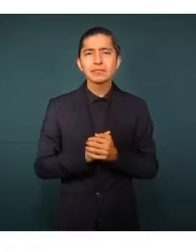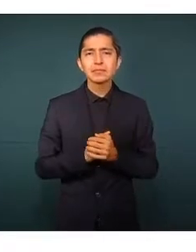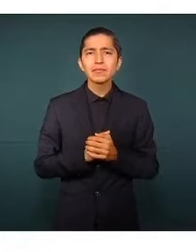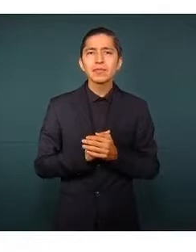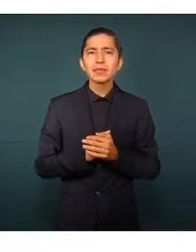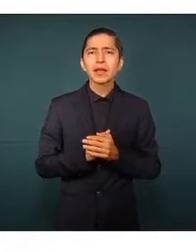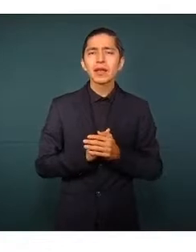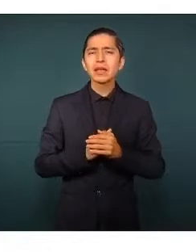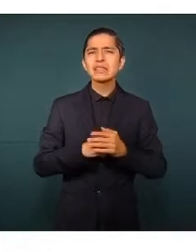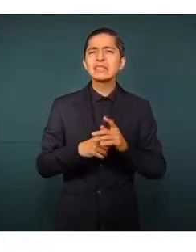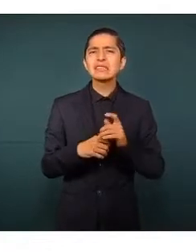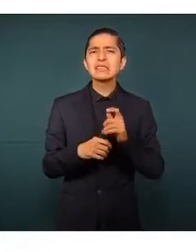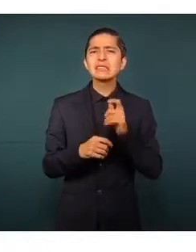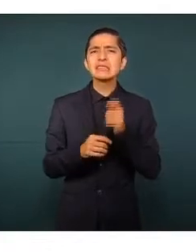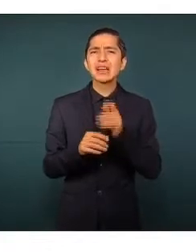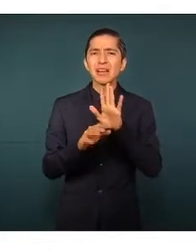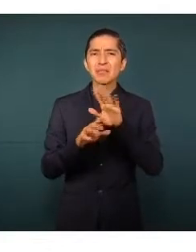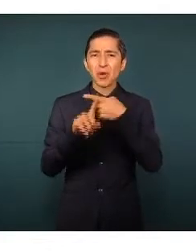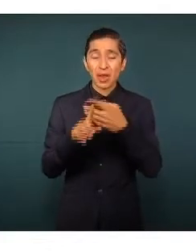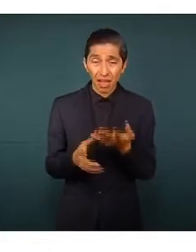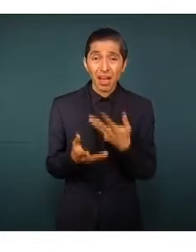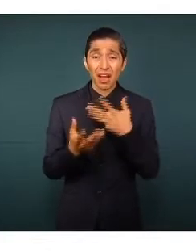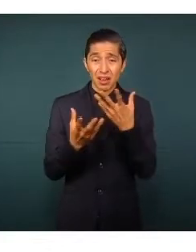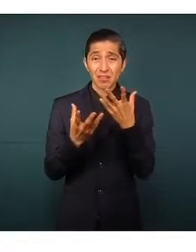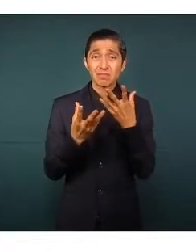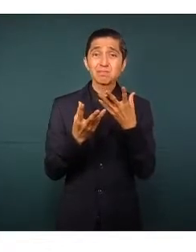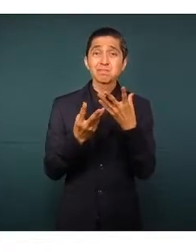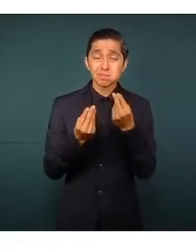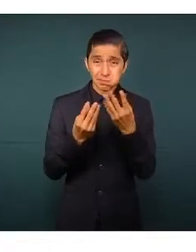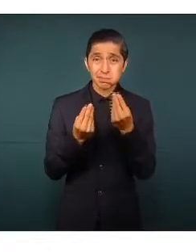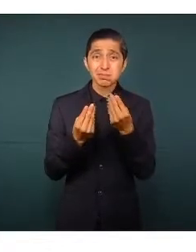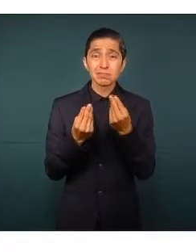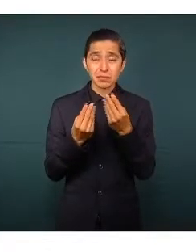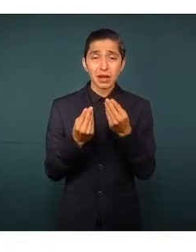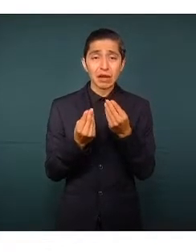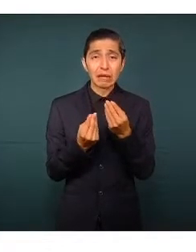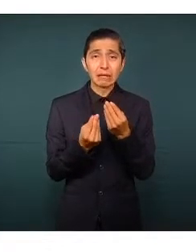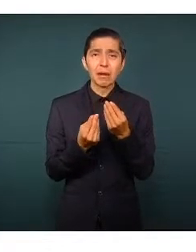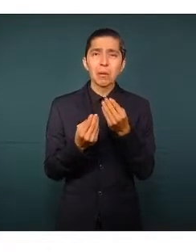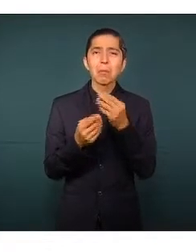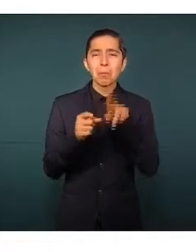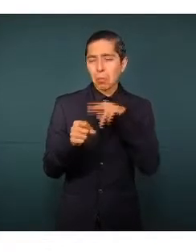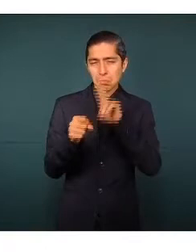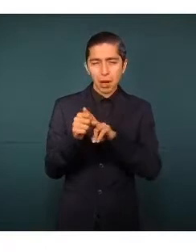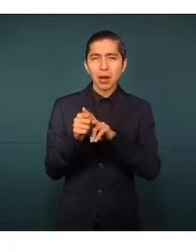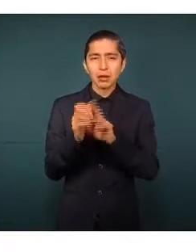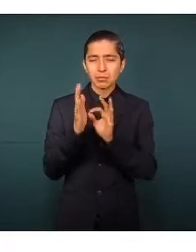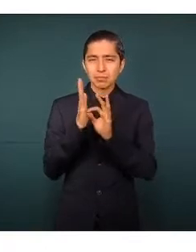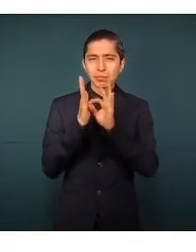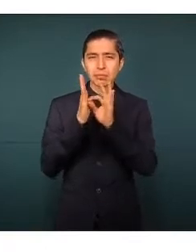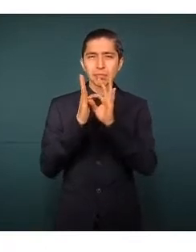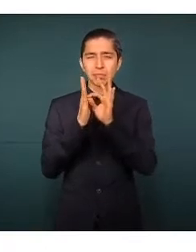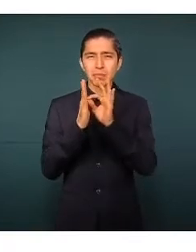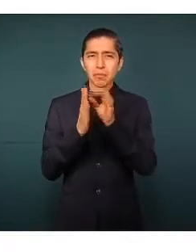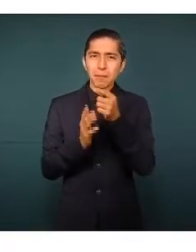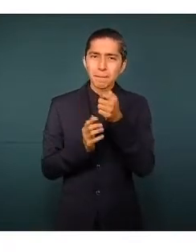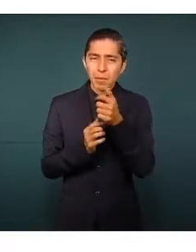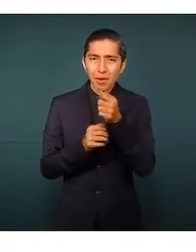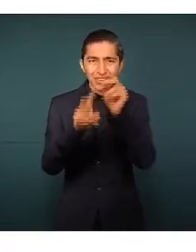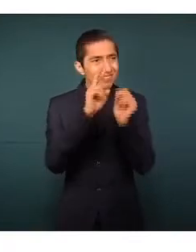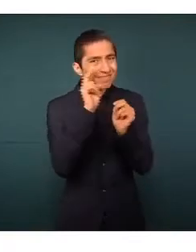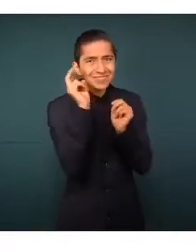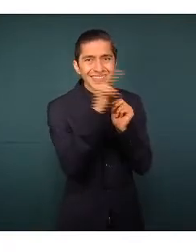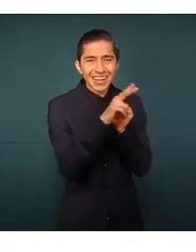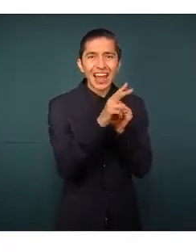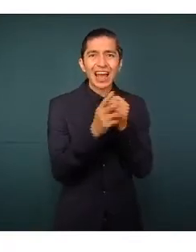La violación es un delito que está con una tendencia muy ligera, pero sí a la alta. Los casos aquí se ven, han